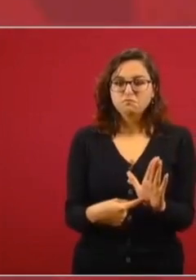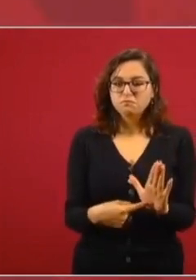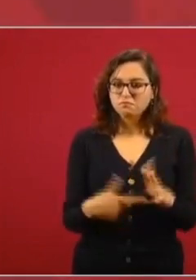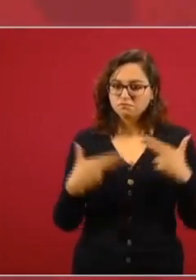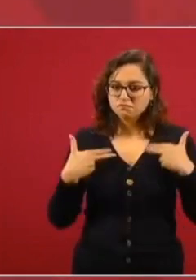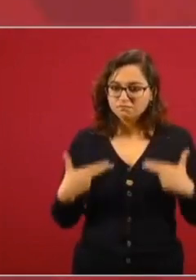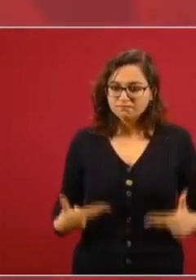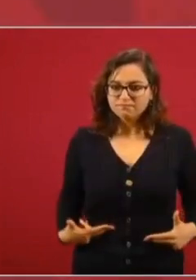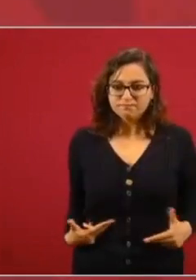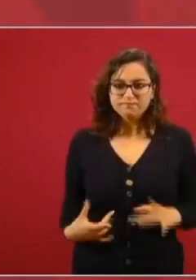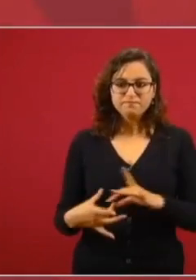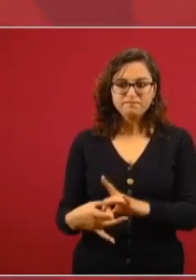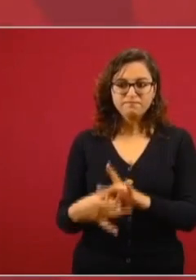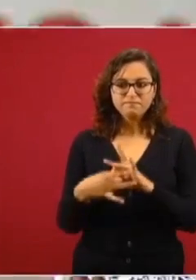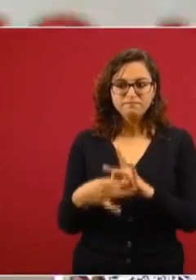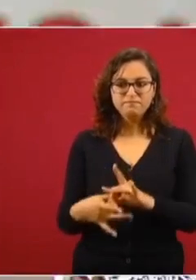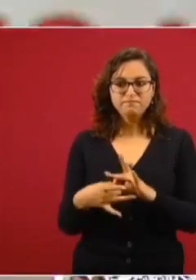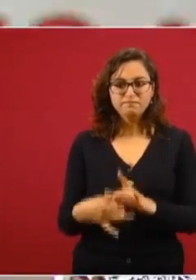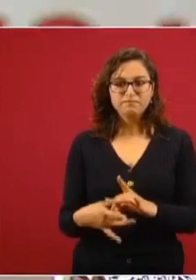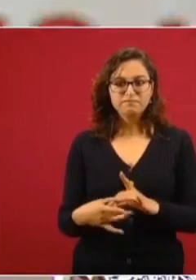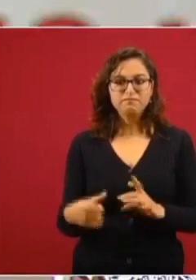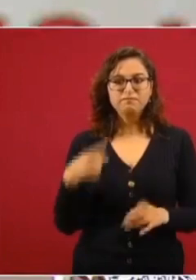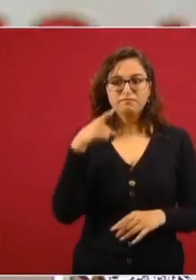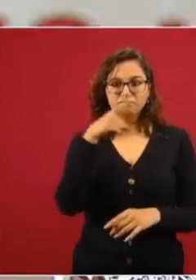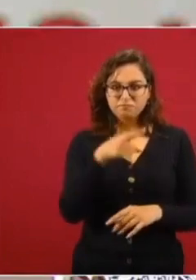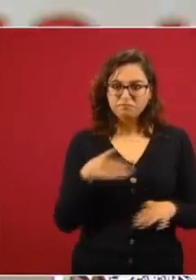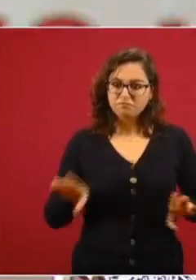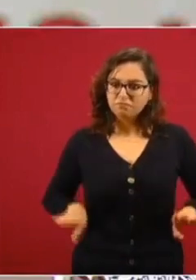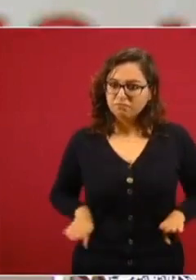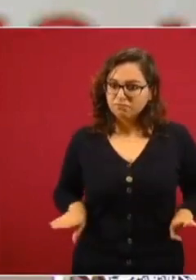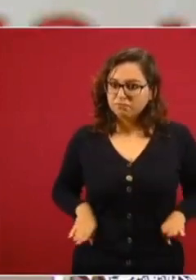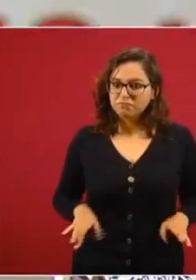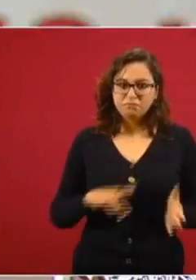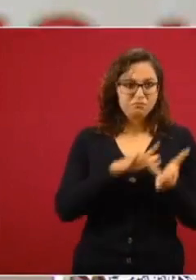humanismo, de verdadera solidaridad